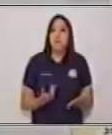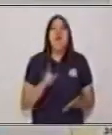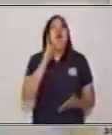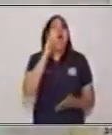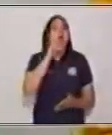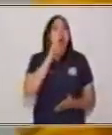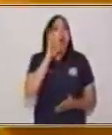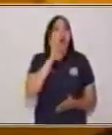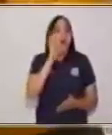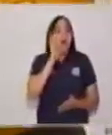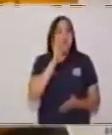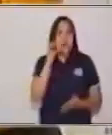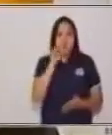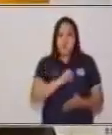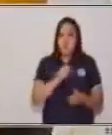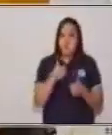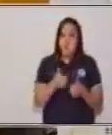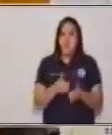Jóvenes, excelente.